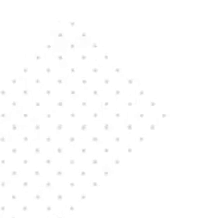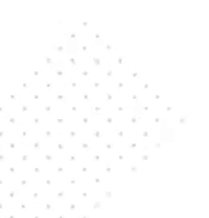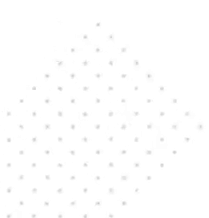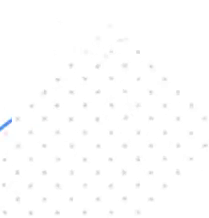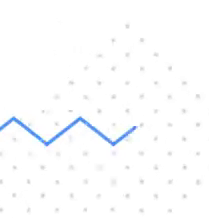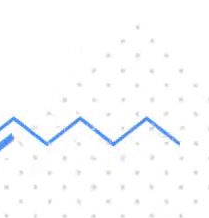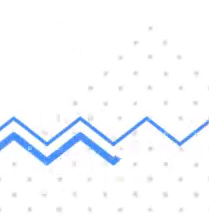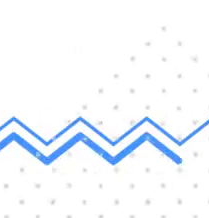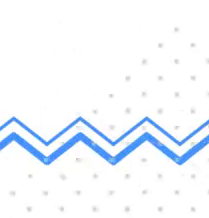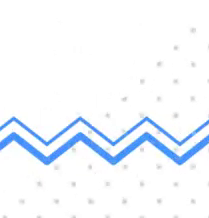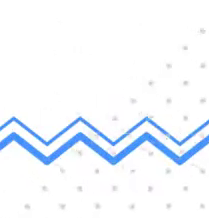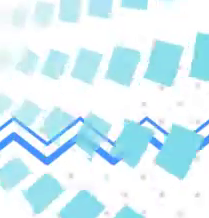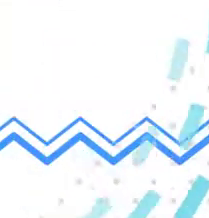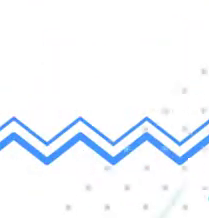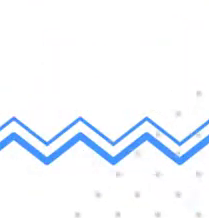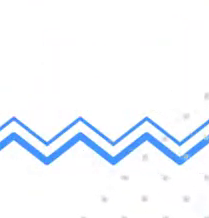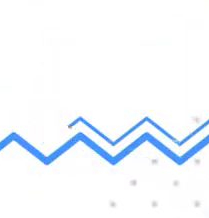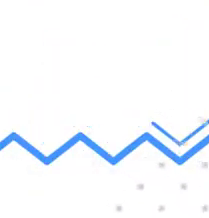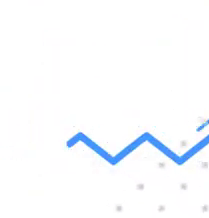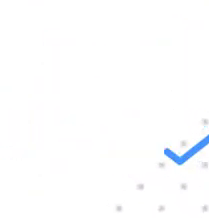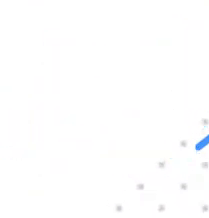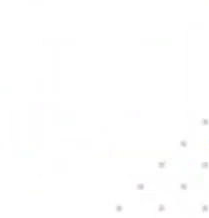¡Gracias! ¡Gracias!